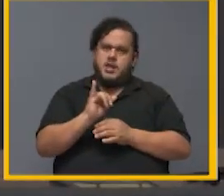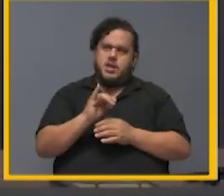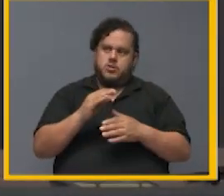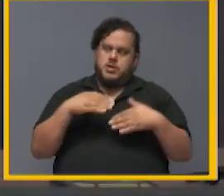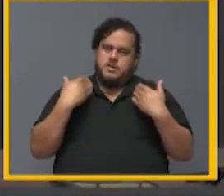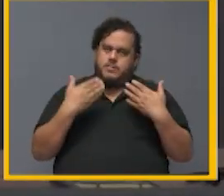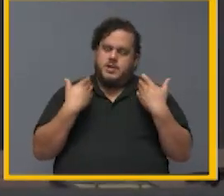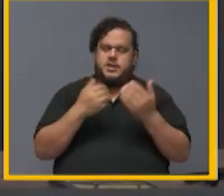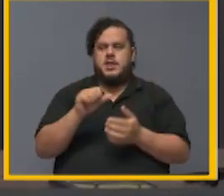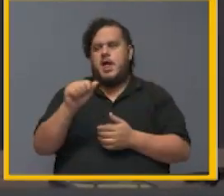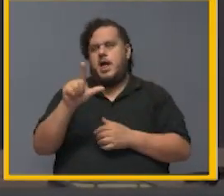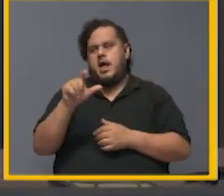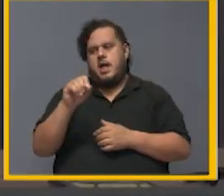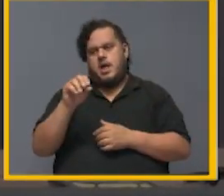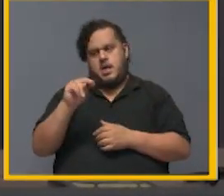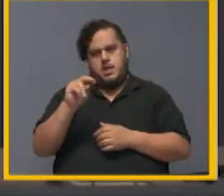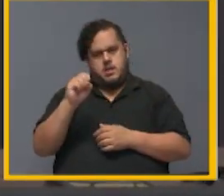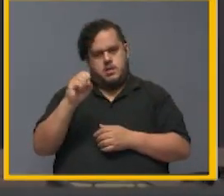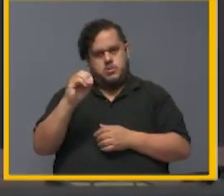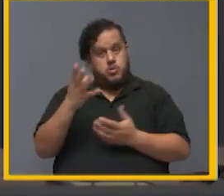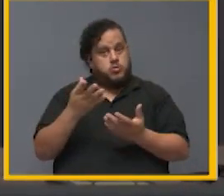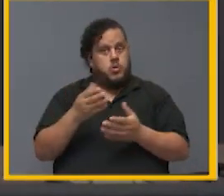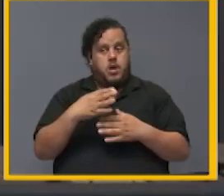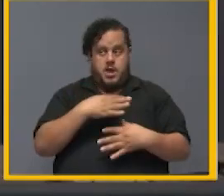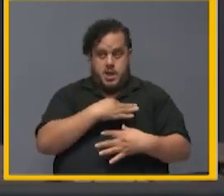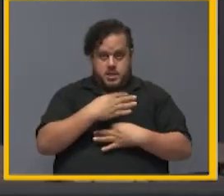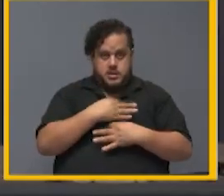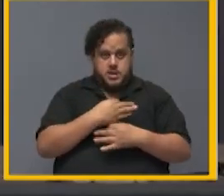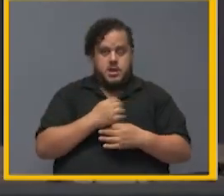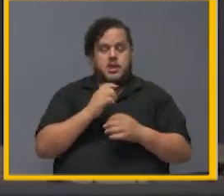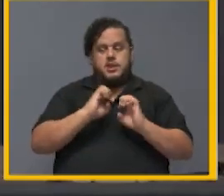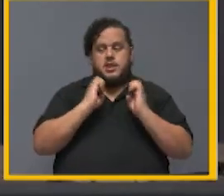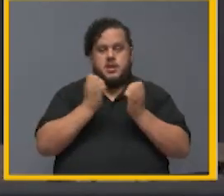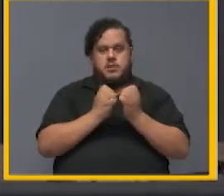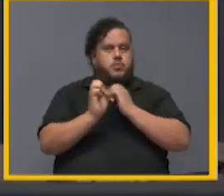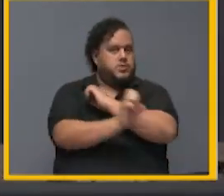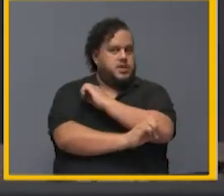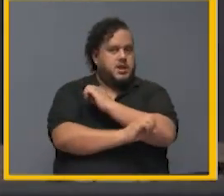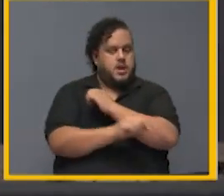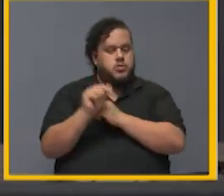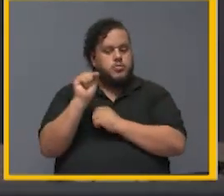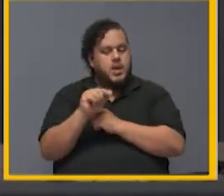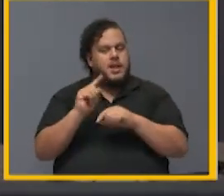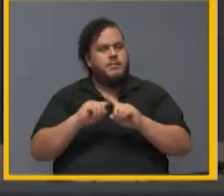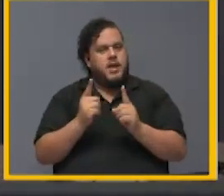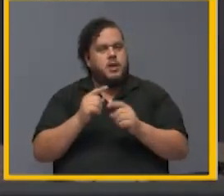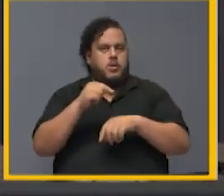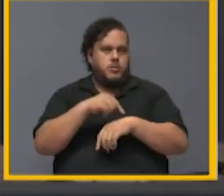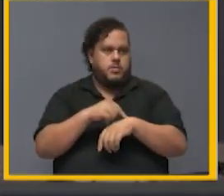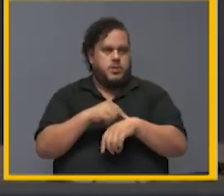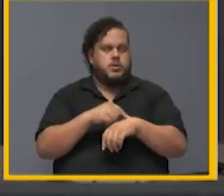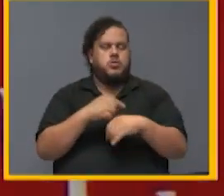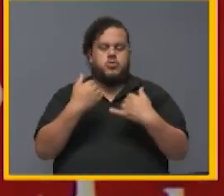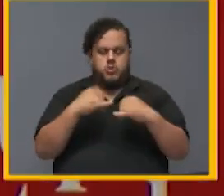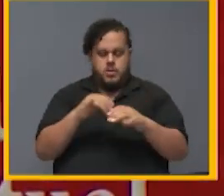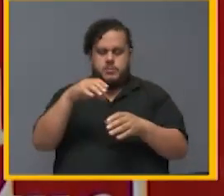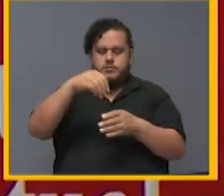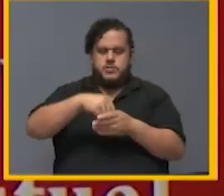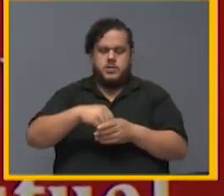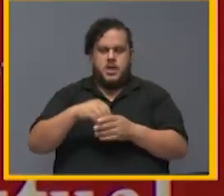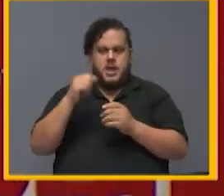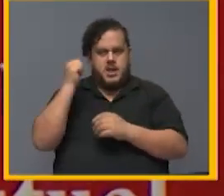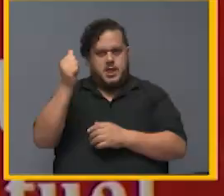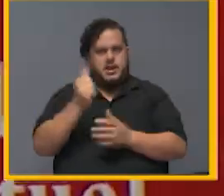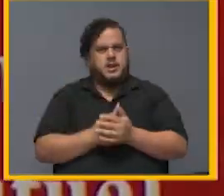Alonso, por supuesto, hay interés por parte de equipos extranjeros por él, pero por el momento es jugador de Liga Deportiva Alajuelense.